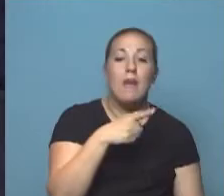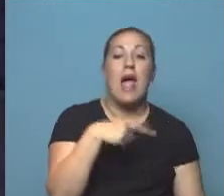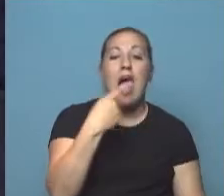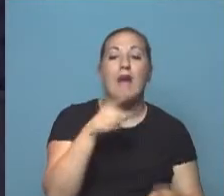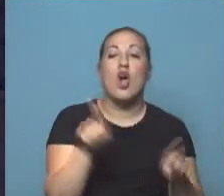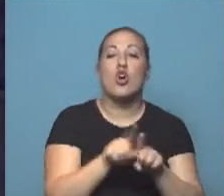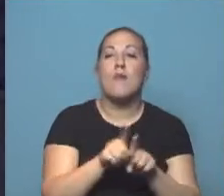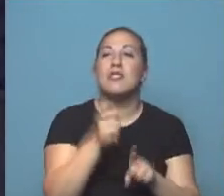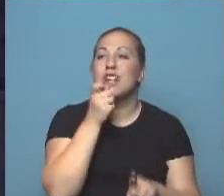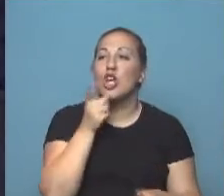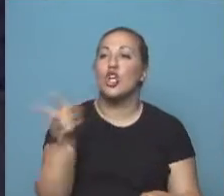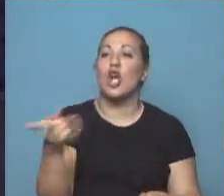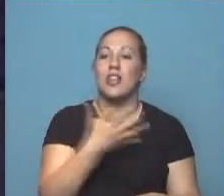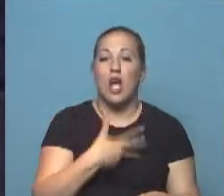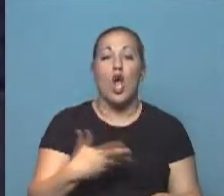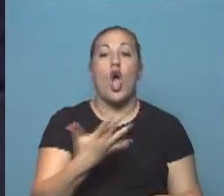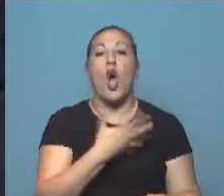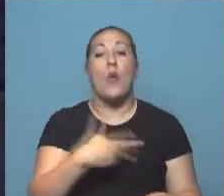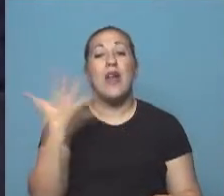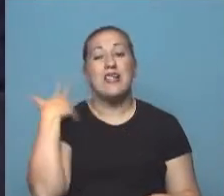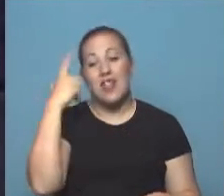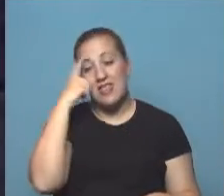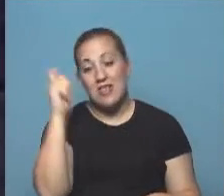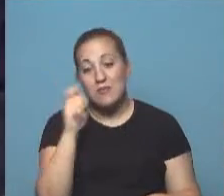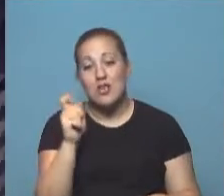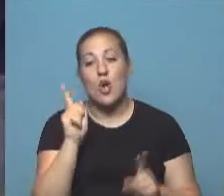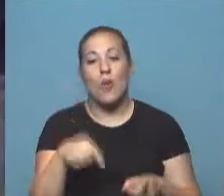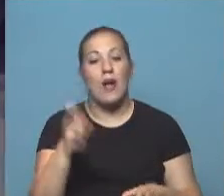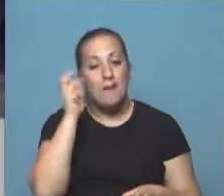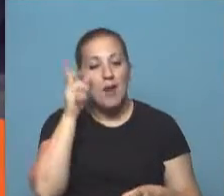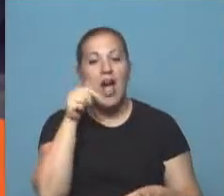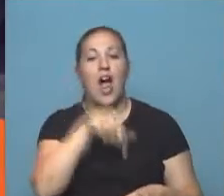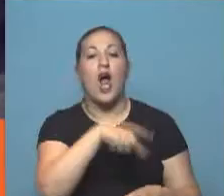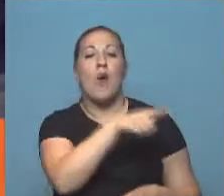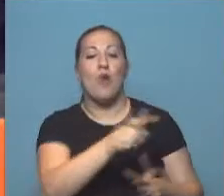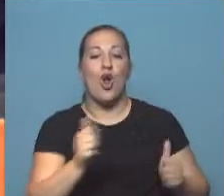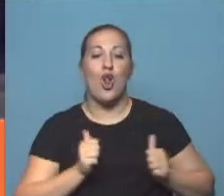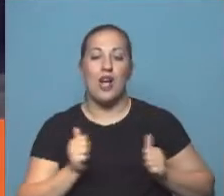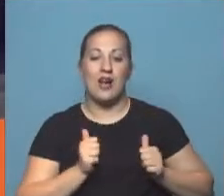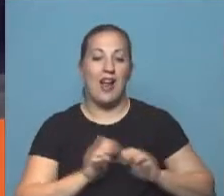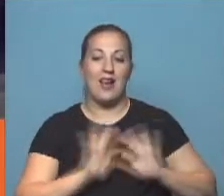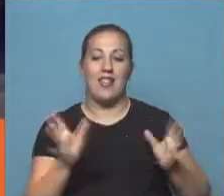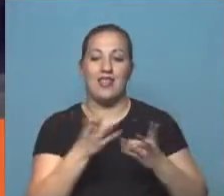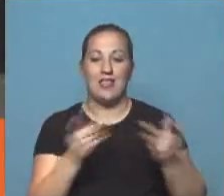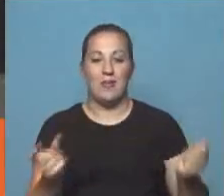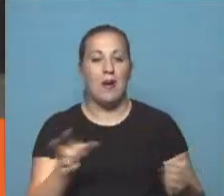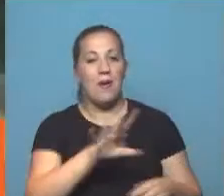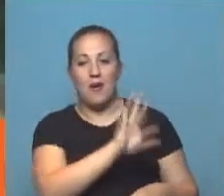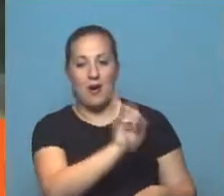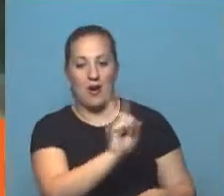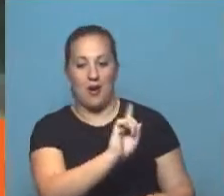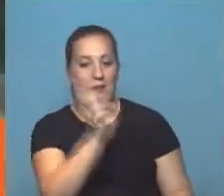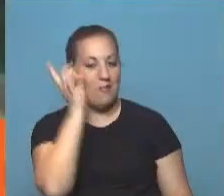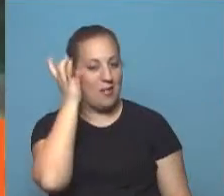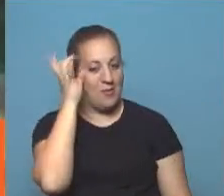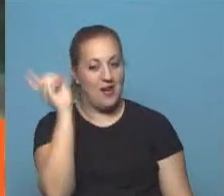todavía. Es una cosa insólita. Gobiernan hace 10 meses, está todo peor. No, bueno, igual como estás de local vos, te dejo cerrar, pero no te... Perdón. Es el Estado. No.